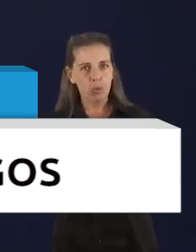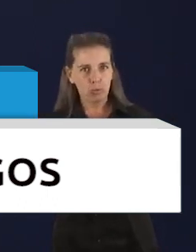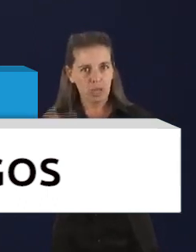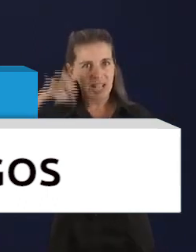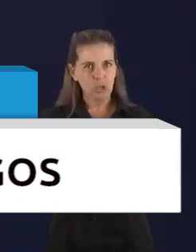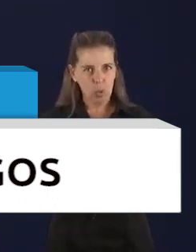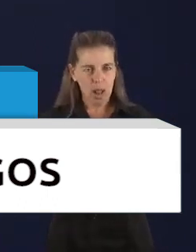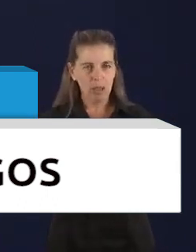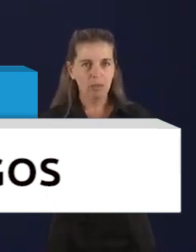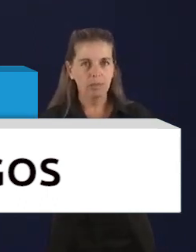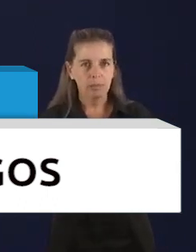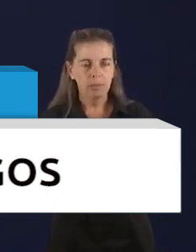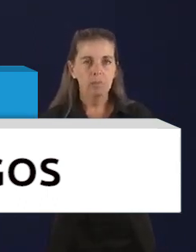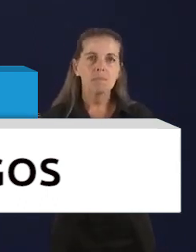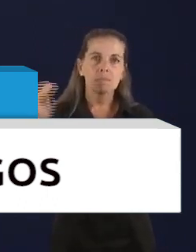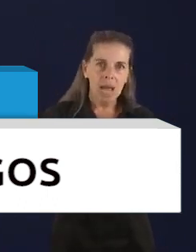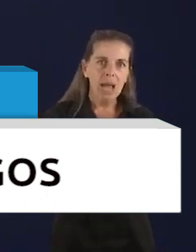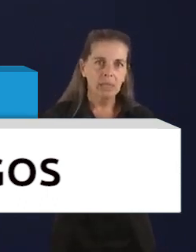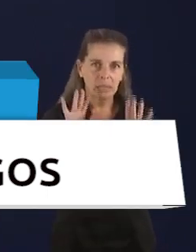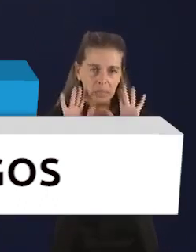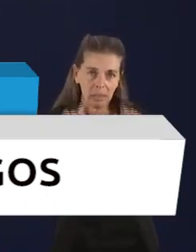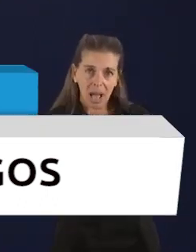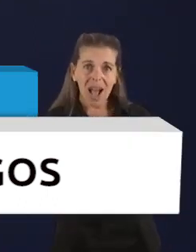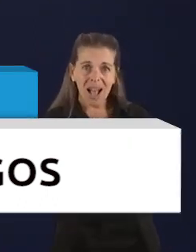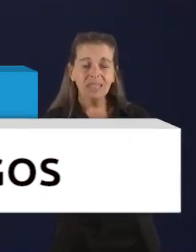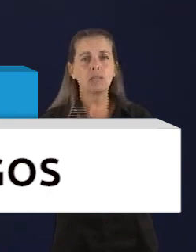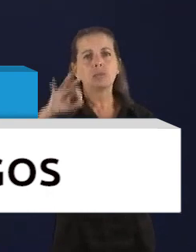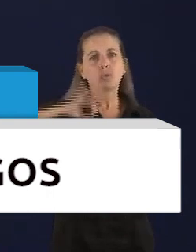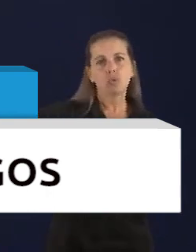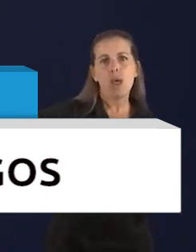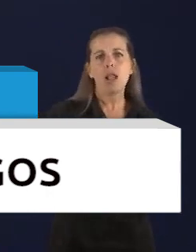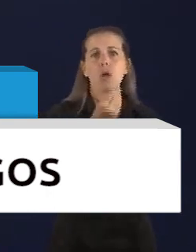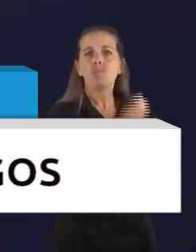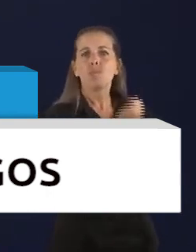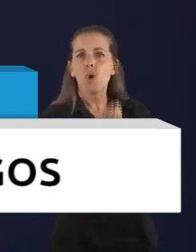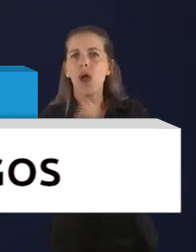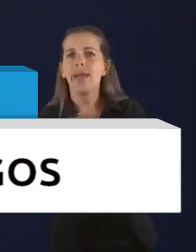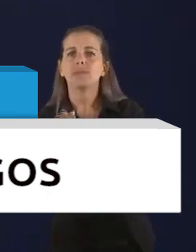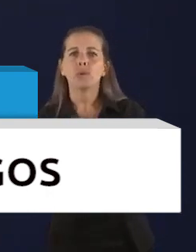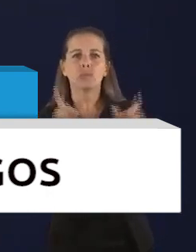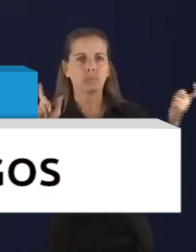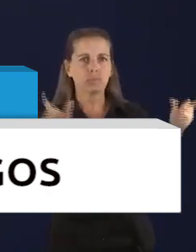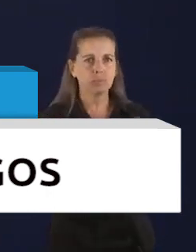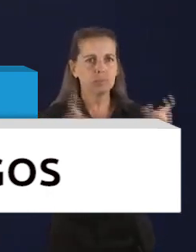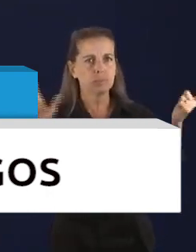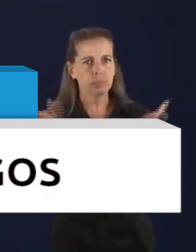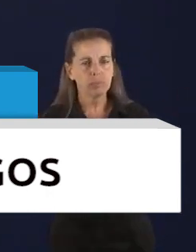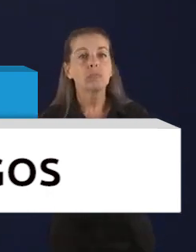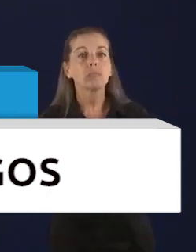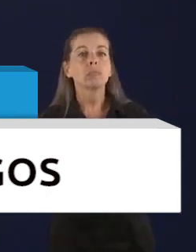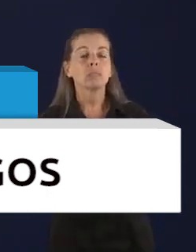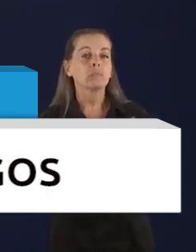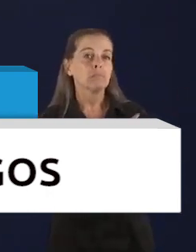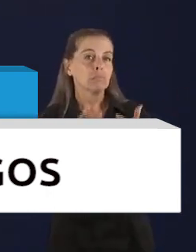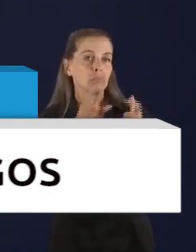estructura además de esto porque no es solo los salarios y los cargos y las las diferentes cuestiones atinentes